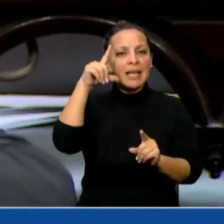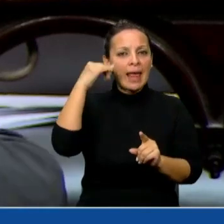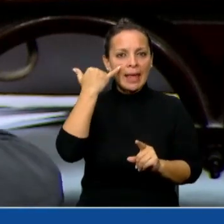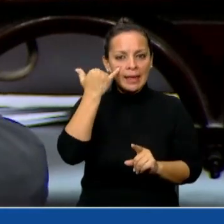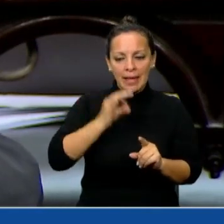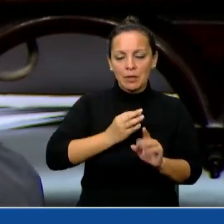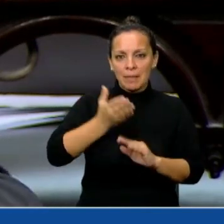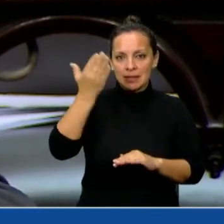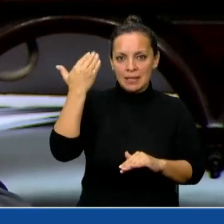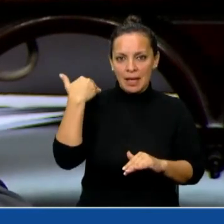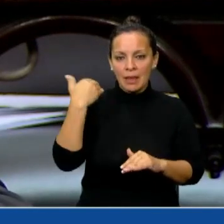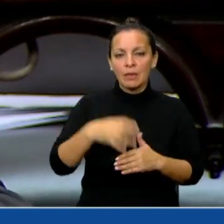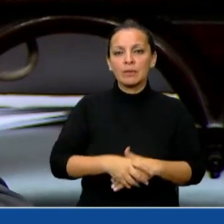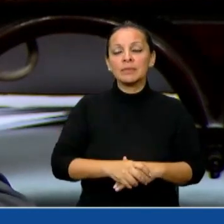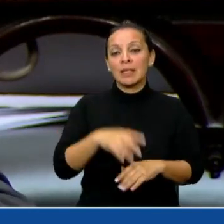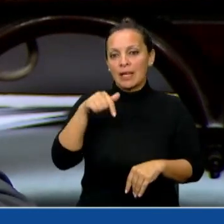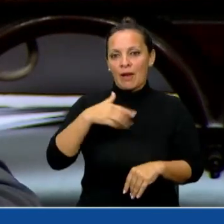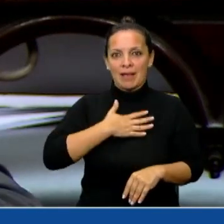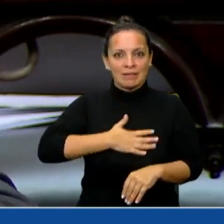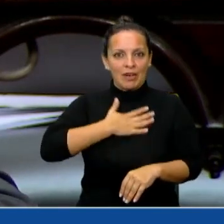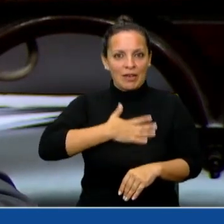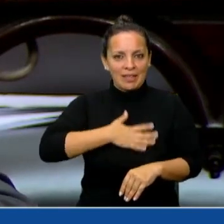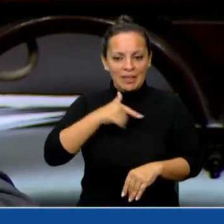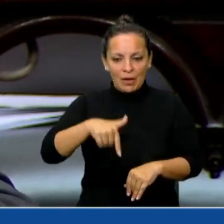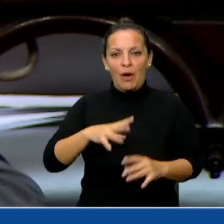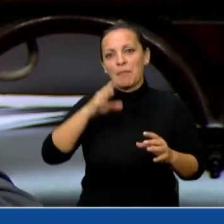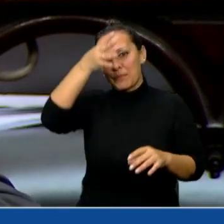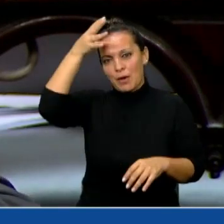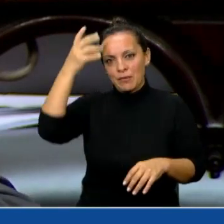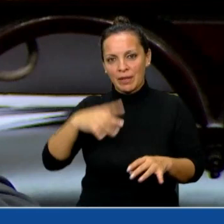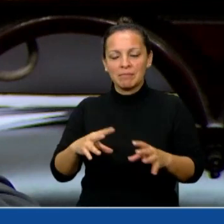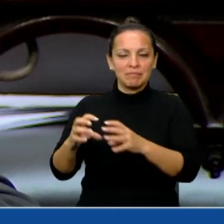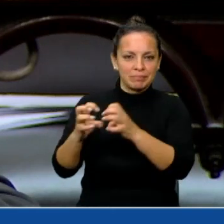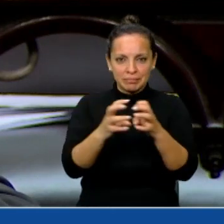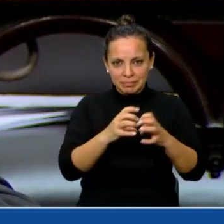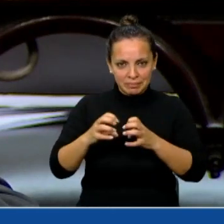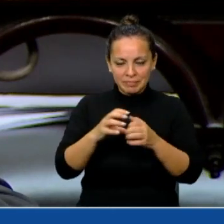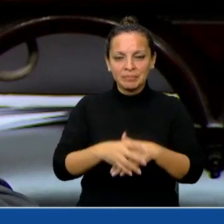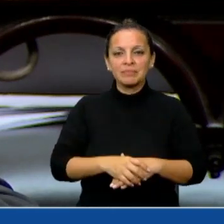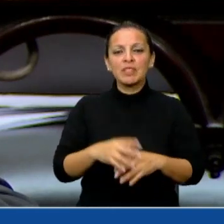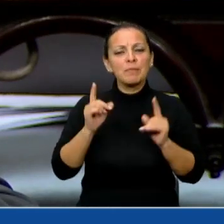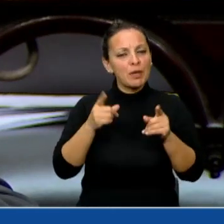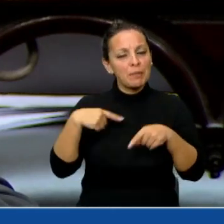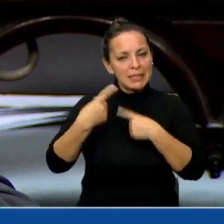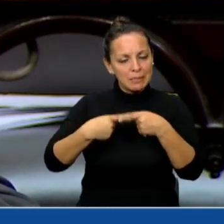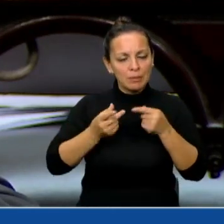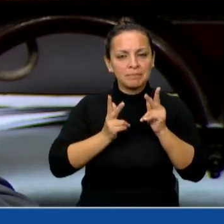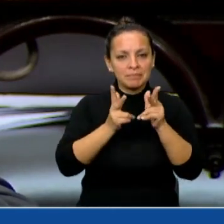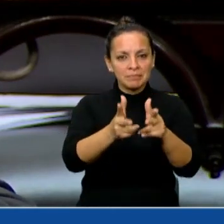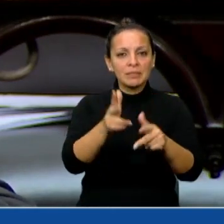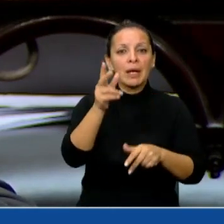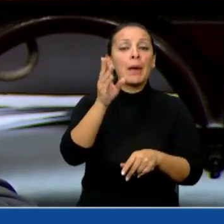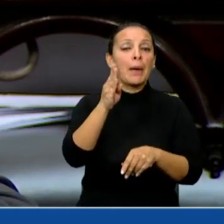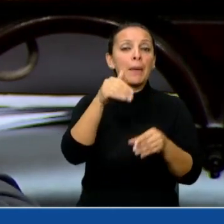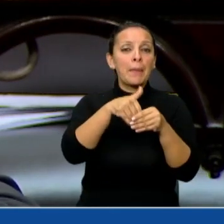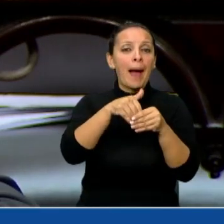que estamos felices de que finalmente tratemos. Decía, el Banco Mundial identificó a esta ley